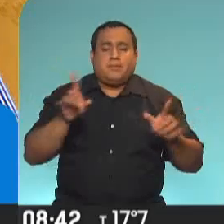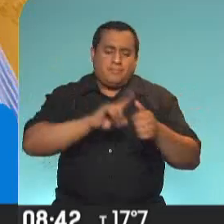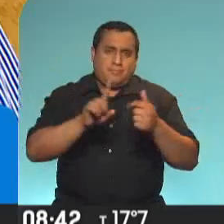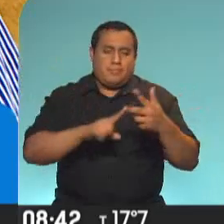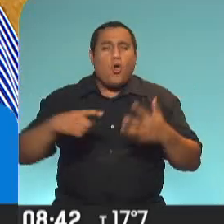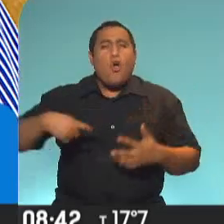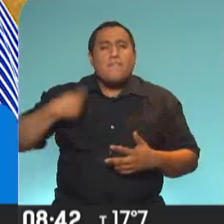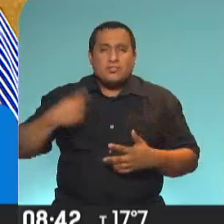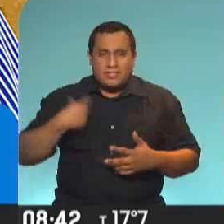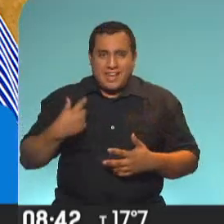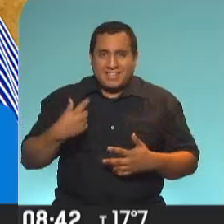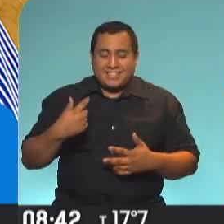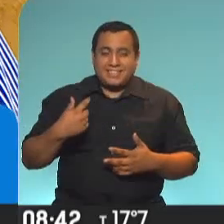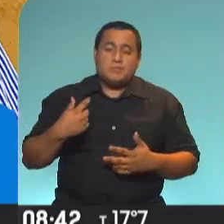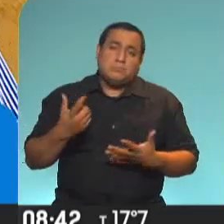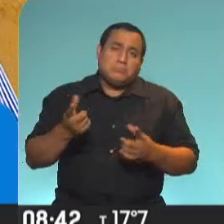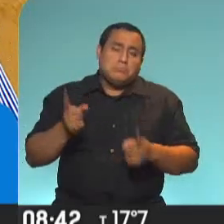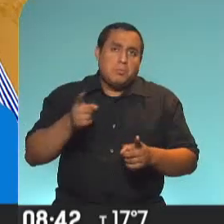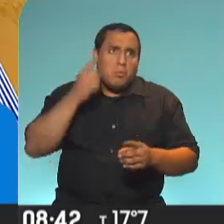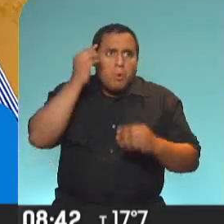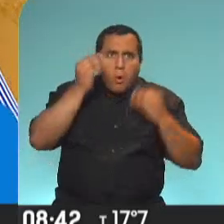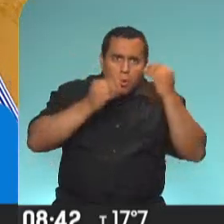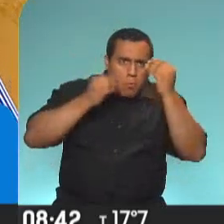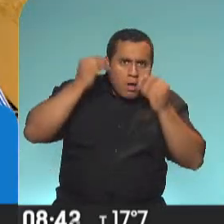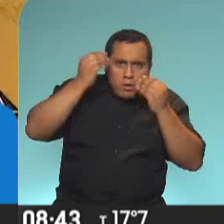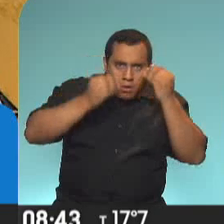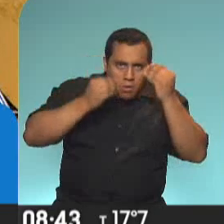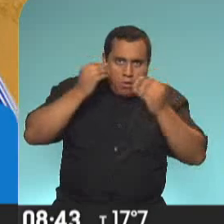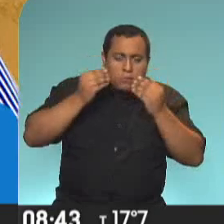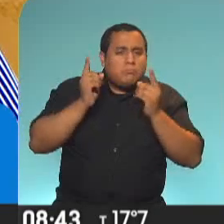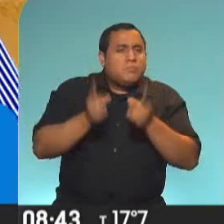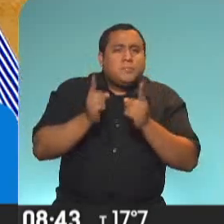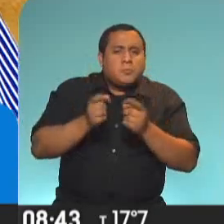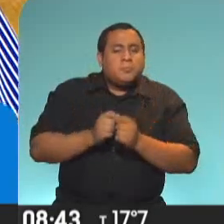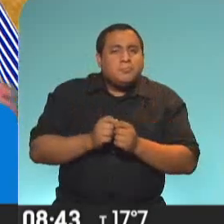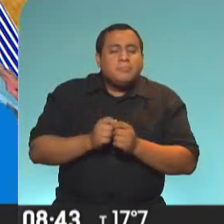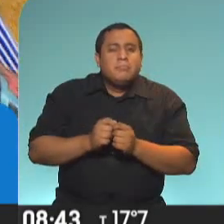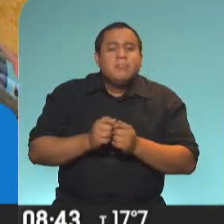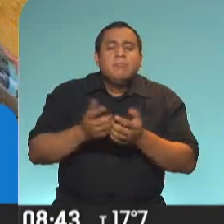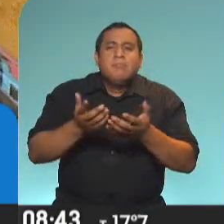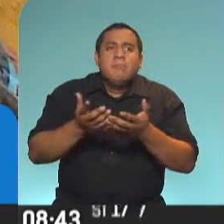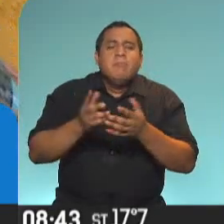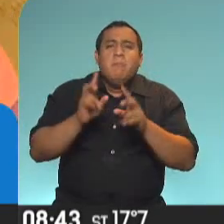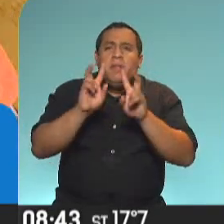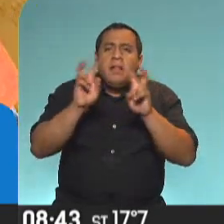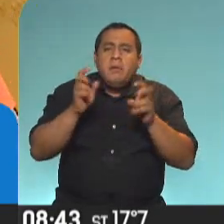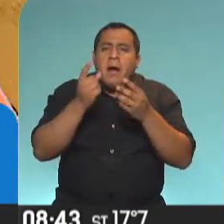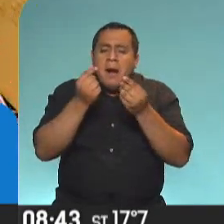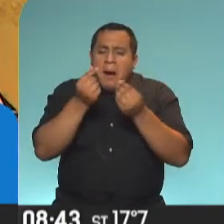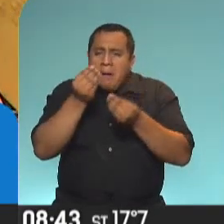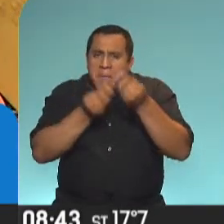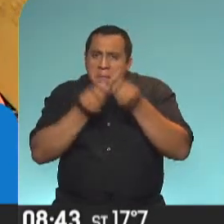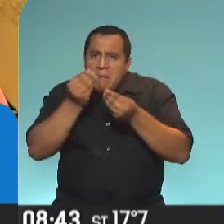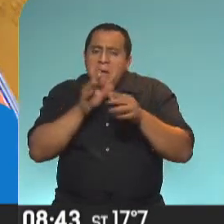sociales, por supuesto, tenemos la misma preocupación de las cuestiones de financiamiento que tienen que